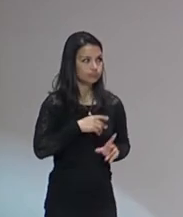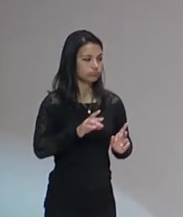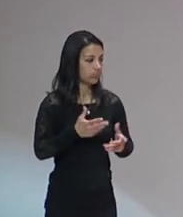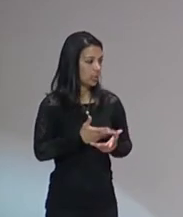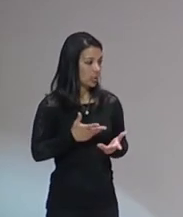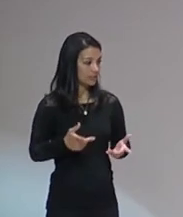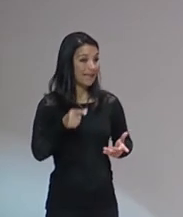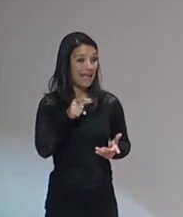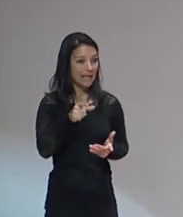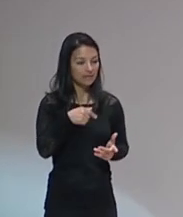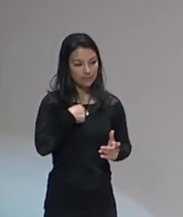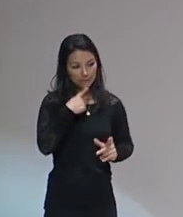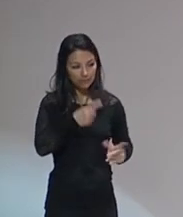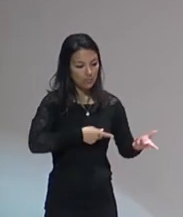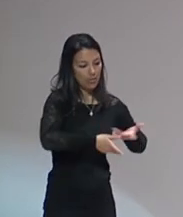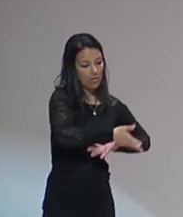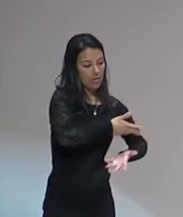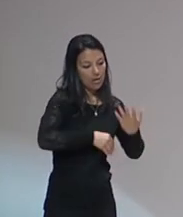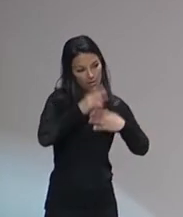cooperación y está la negociación.